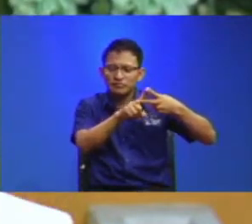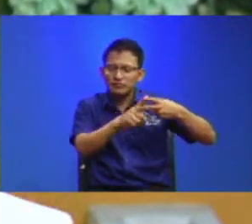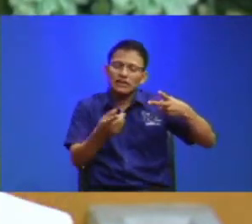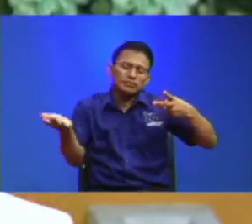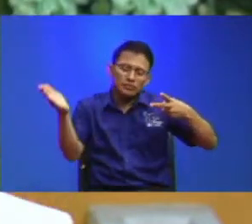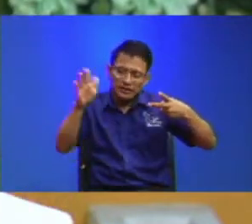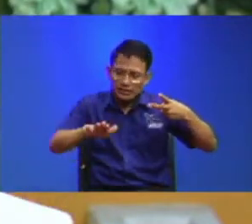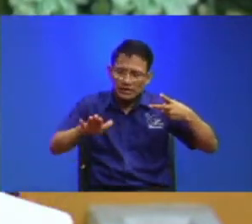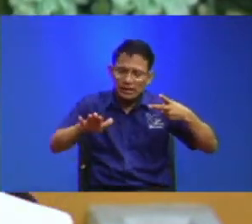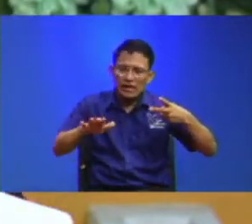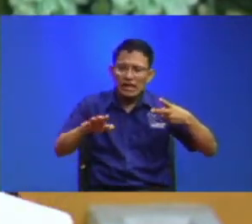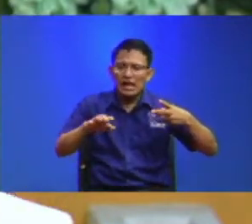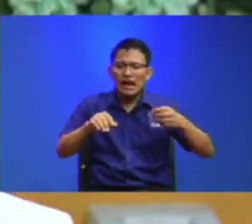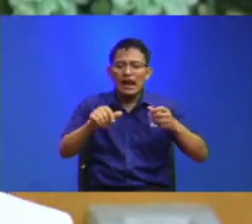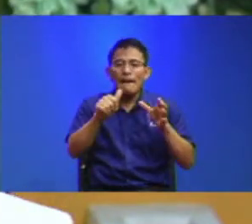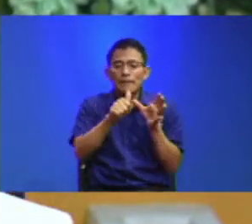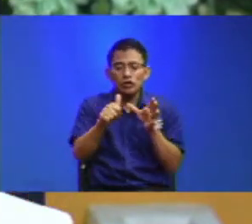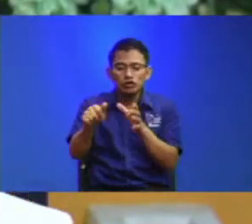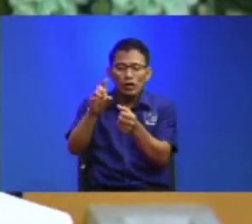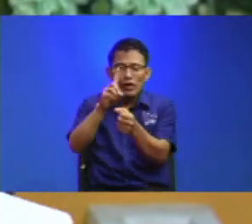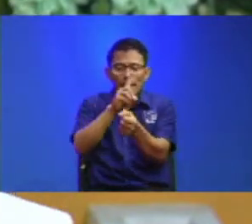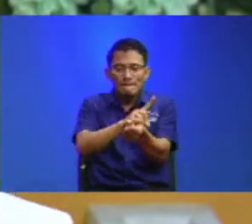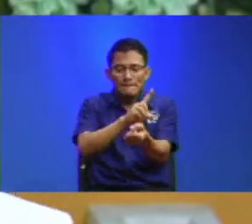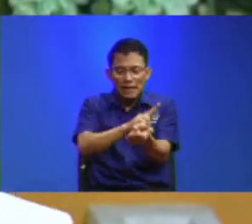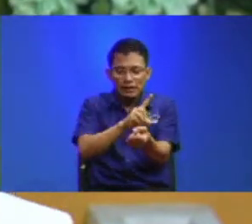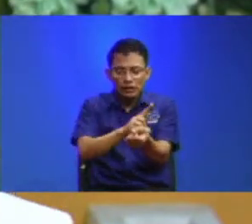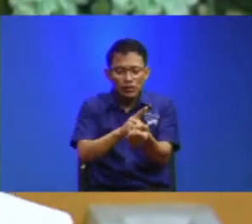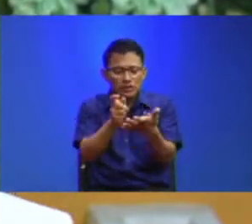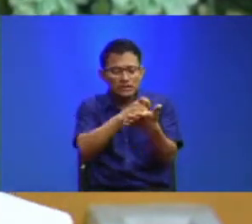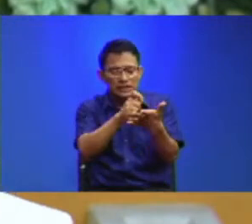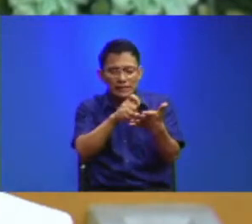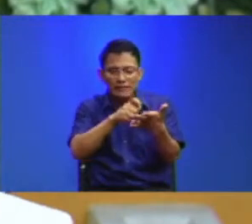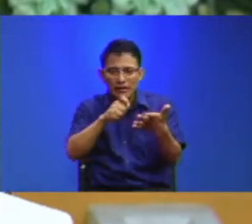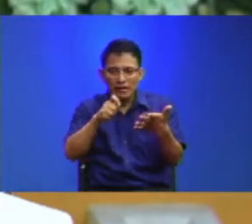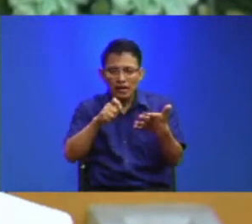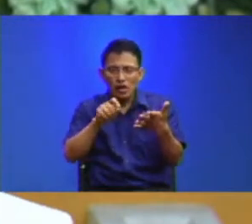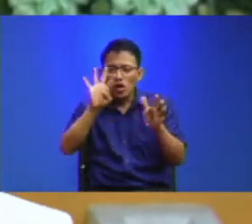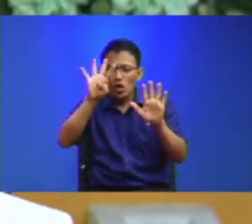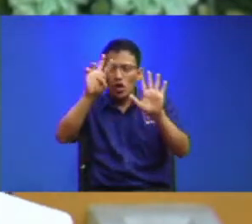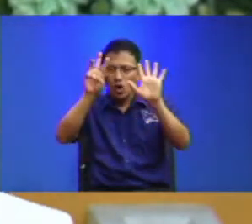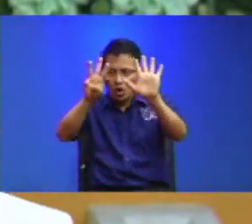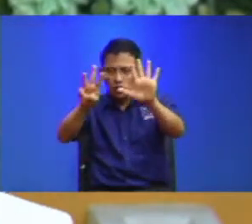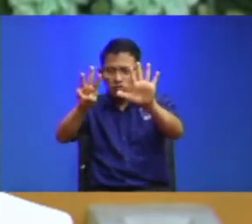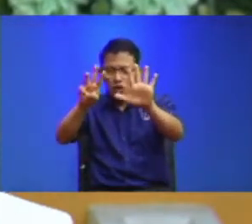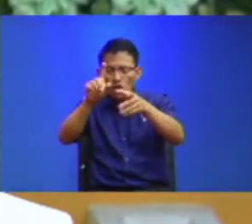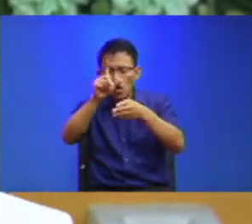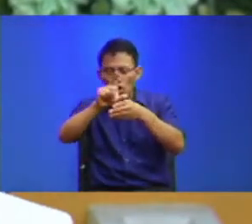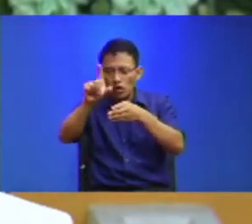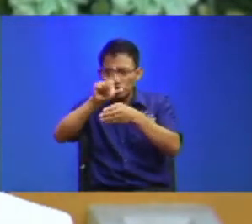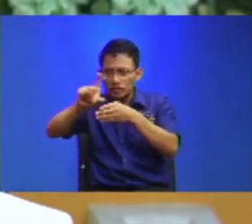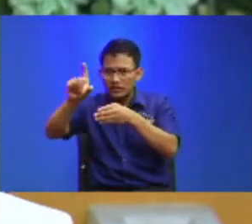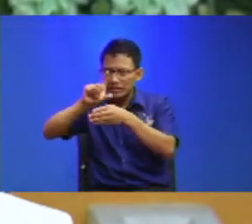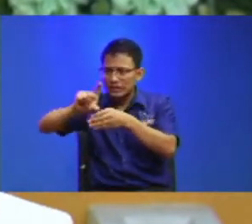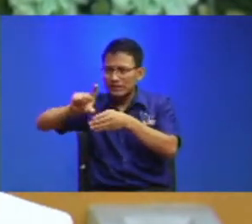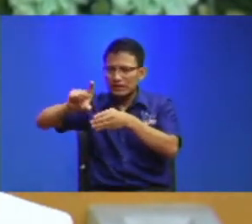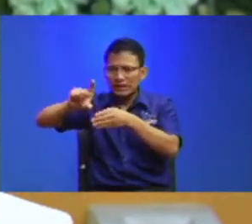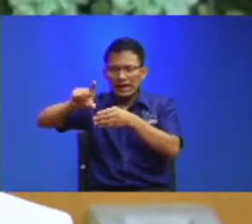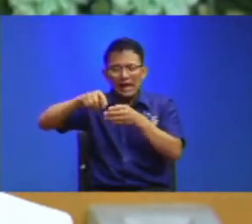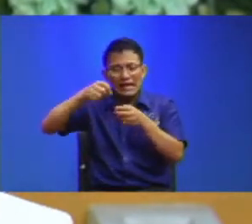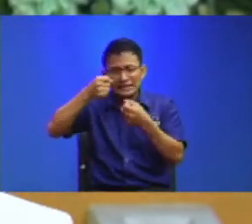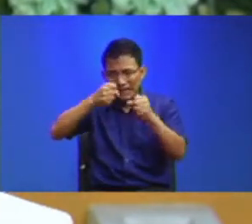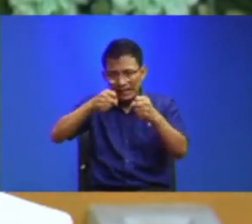adelante el apóstol Pedro también dice en una de sus cartas 8 cosas de las cuales haciendo estas cosas